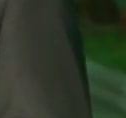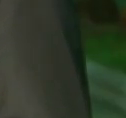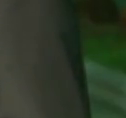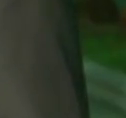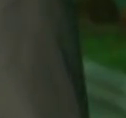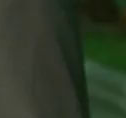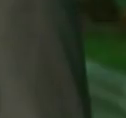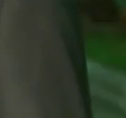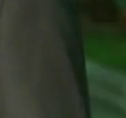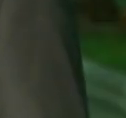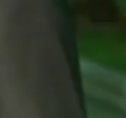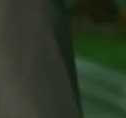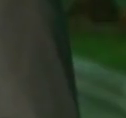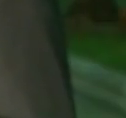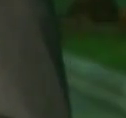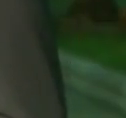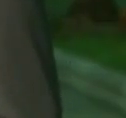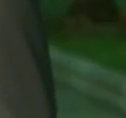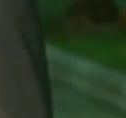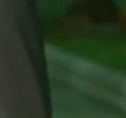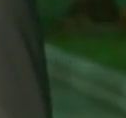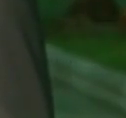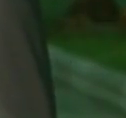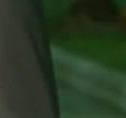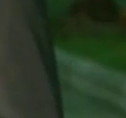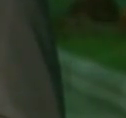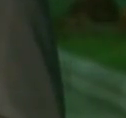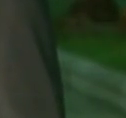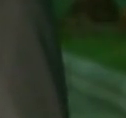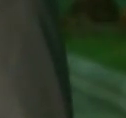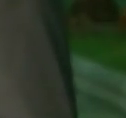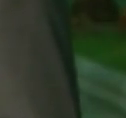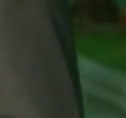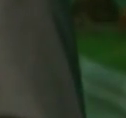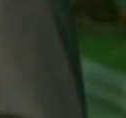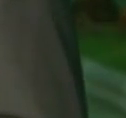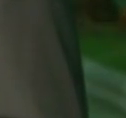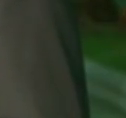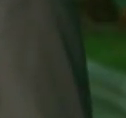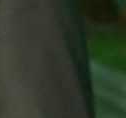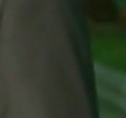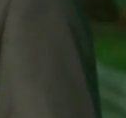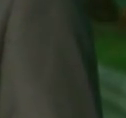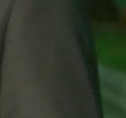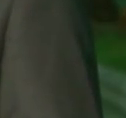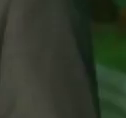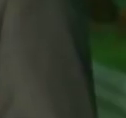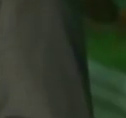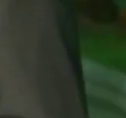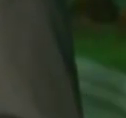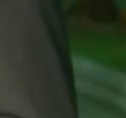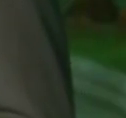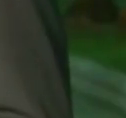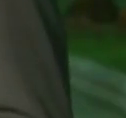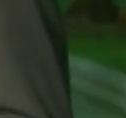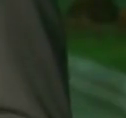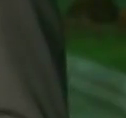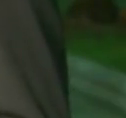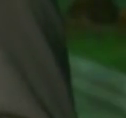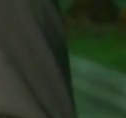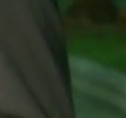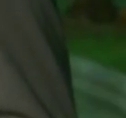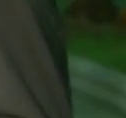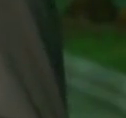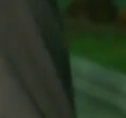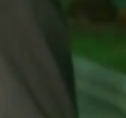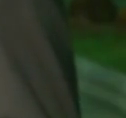reestructuran, renegocian, refinancian su deuda. Sin embargo, Venezuela, por razones del bloqueo, de la guerra que existe contra